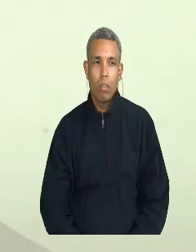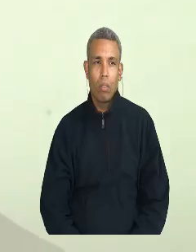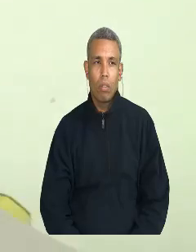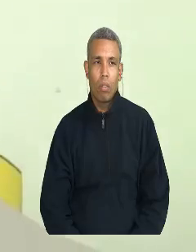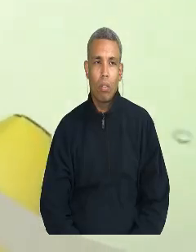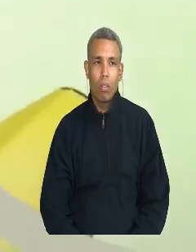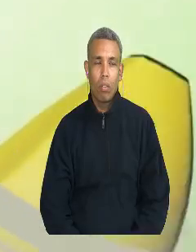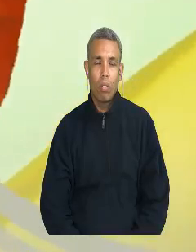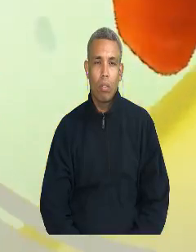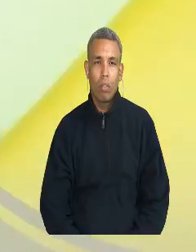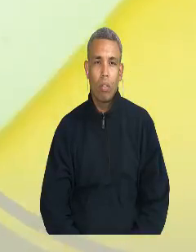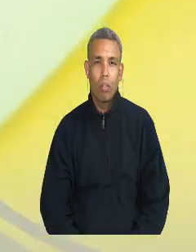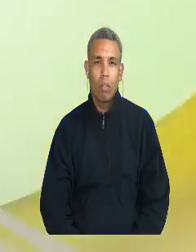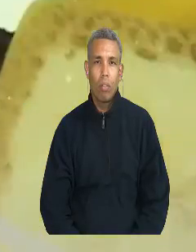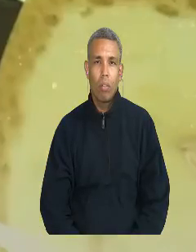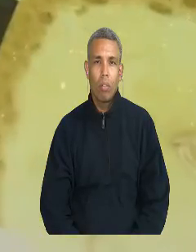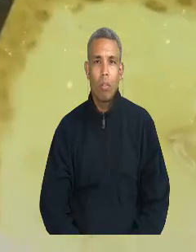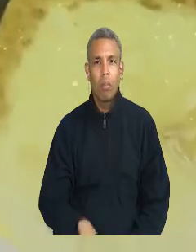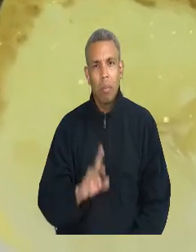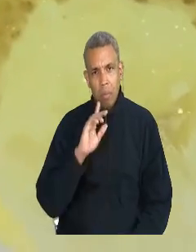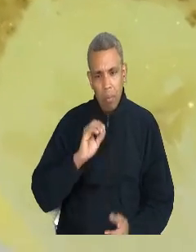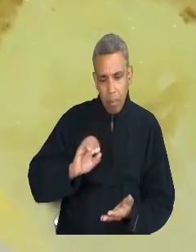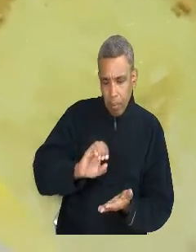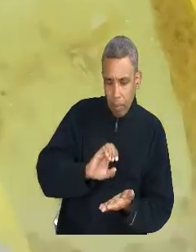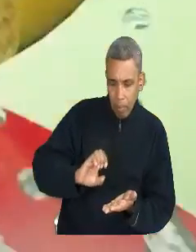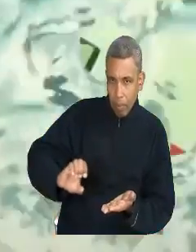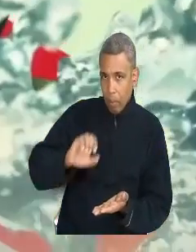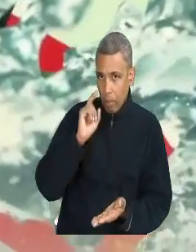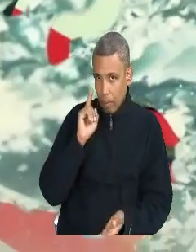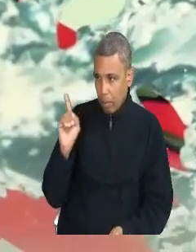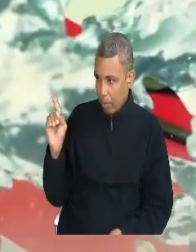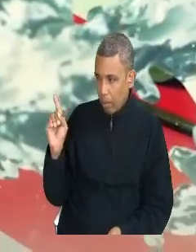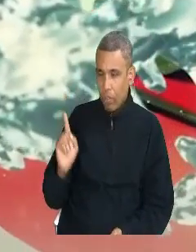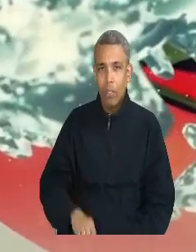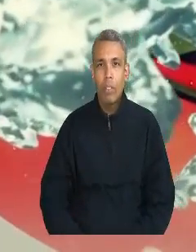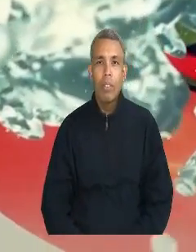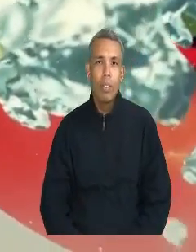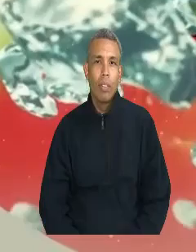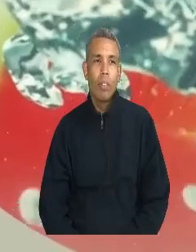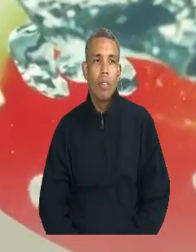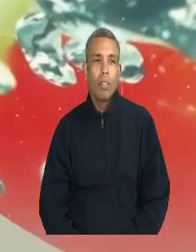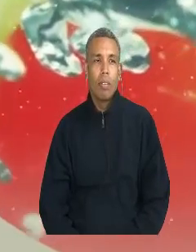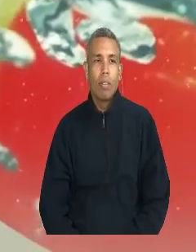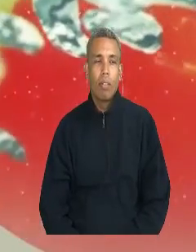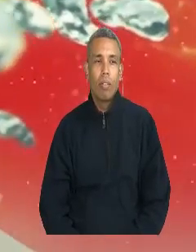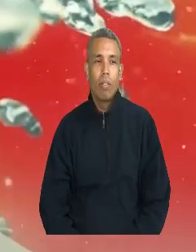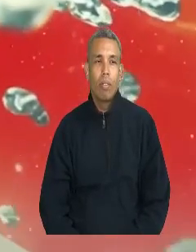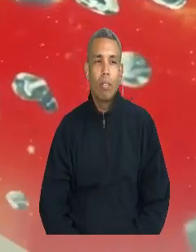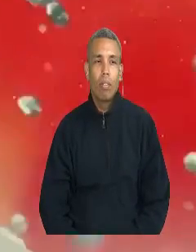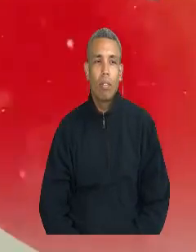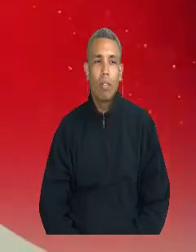Sazonar: soya, teriyaki, aceite de ajonjolí, salsa de ostras, finas hierbas.